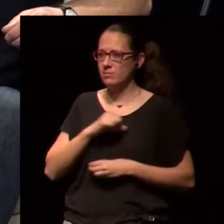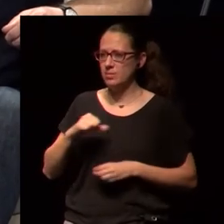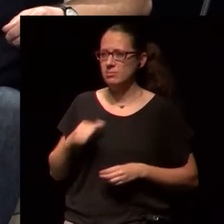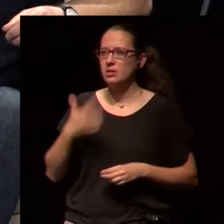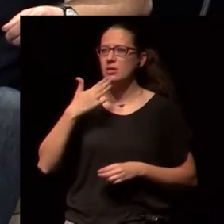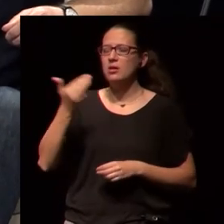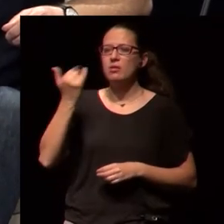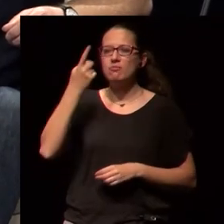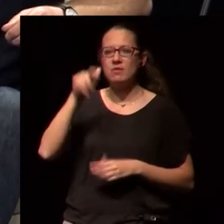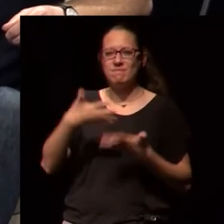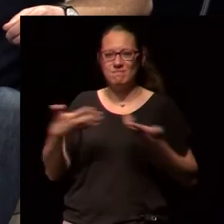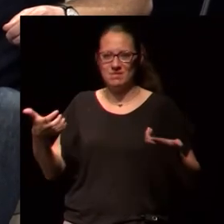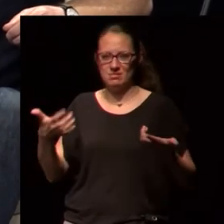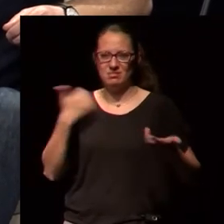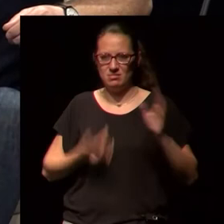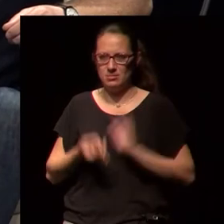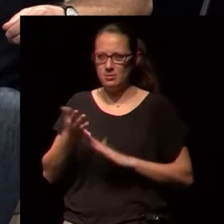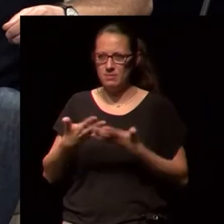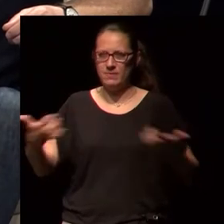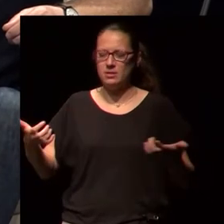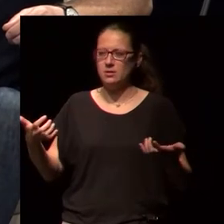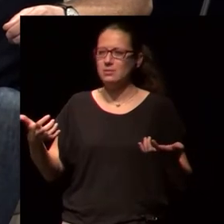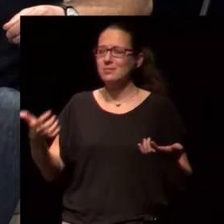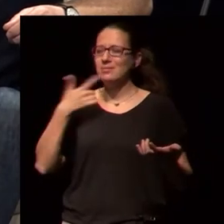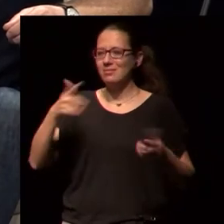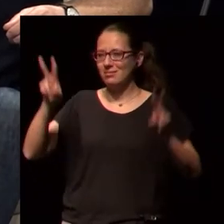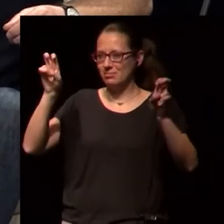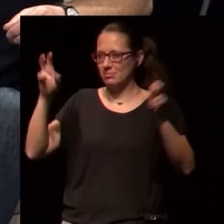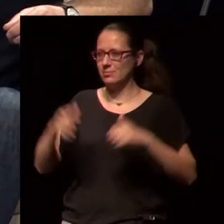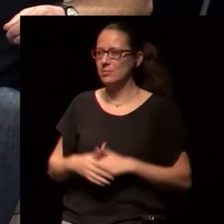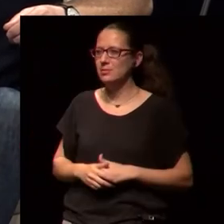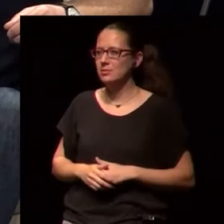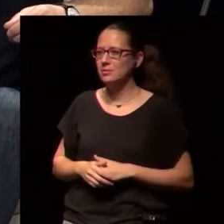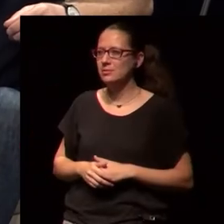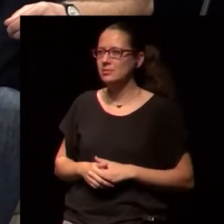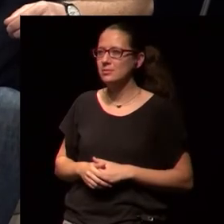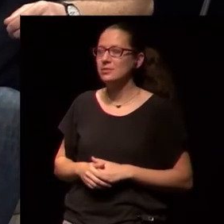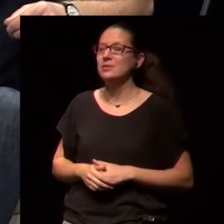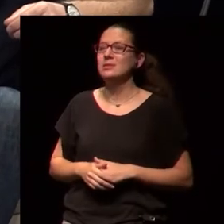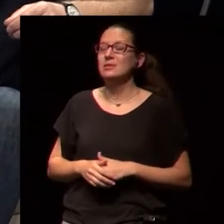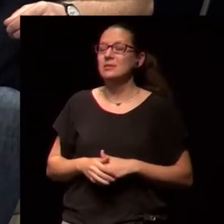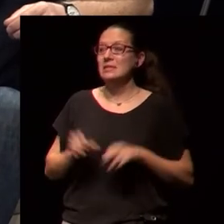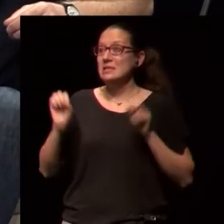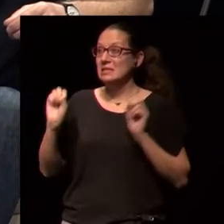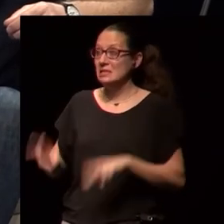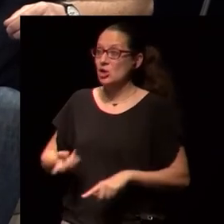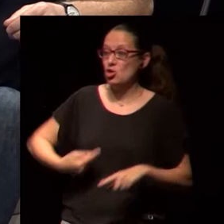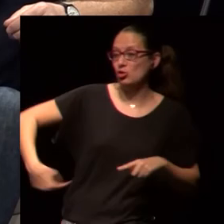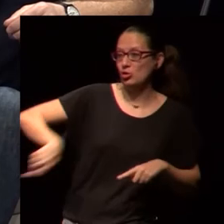hay una frase creada, que es nada de nosotros sin nosotros.